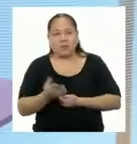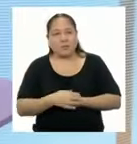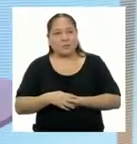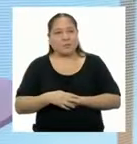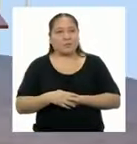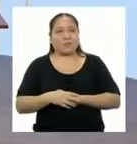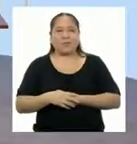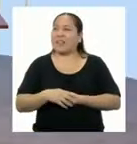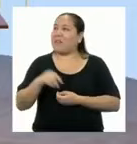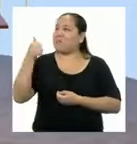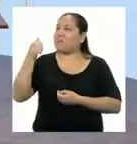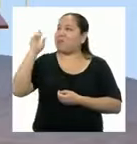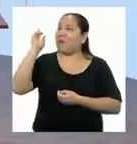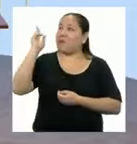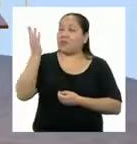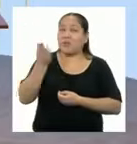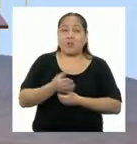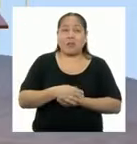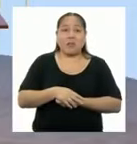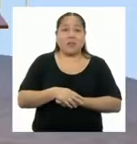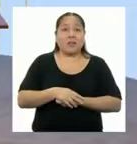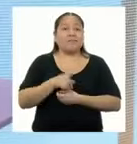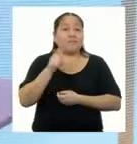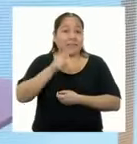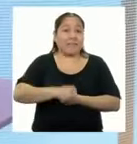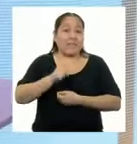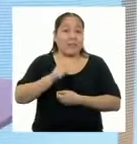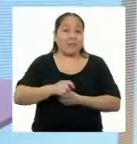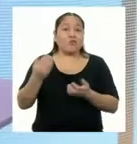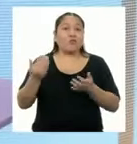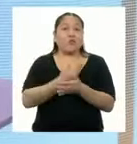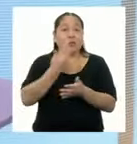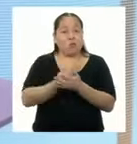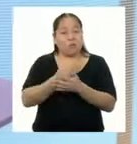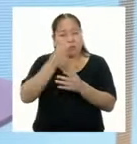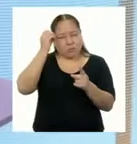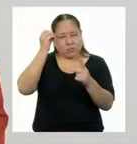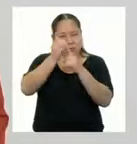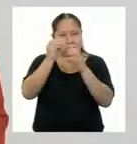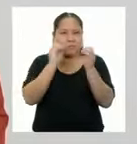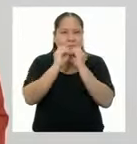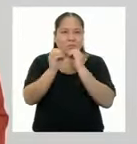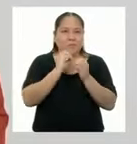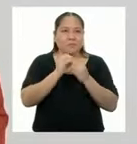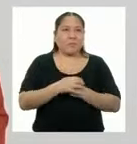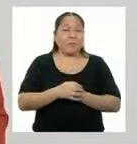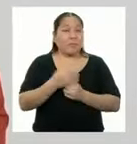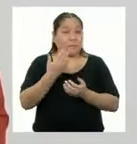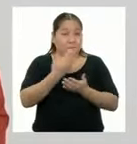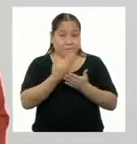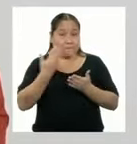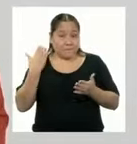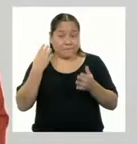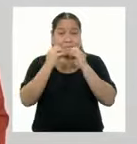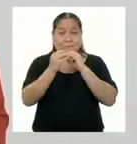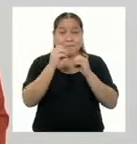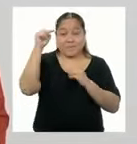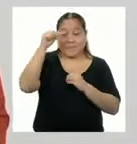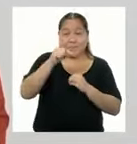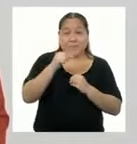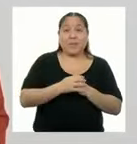profesora Gisela, todo parece indicar que tenemos un nuevo reto que resolver. Y antes de resolver la